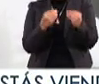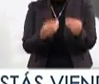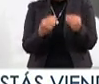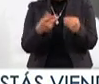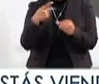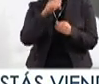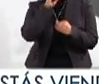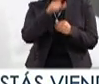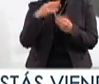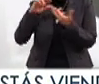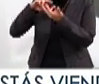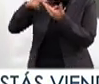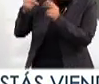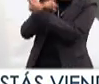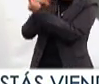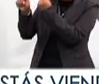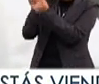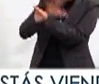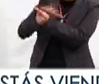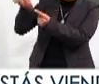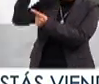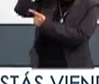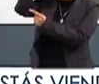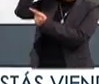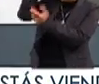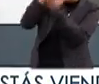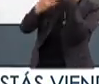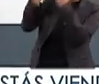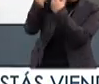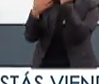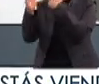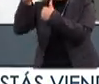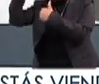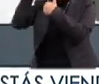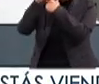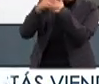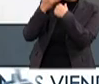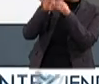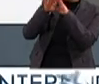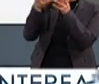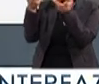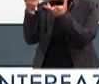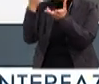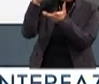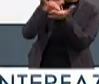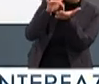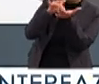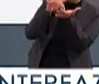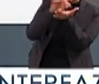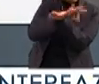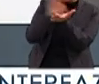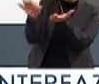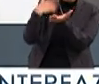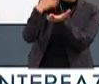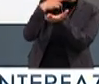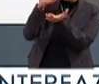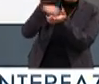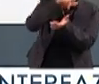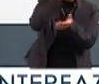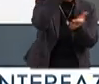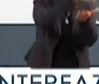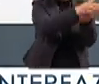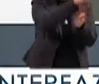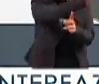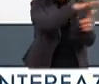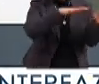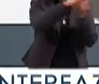sino también las relaciones que puedes hacer las experiencias exitosas de otros países que puedes que puedes aplicar después en